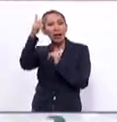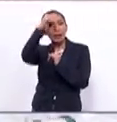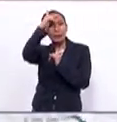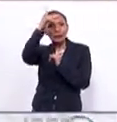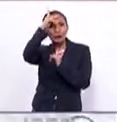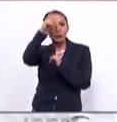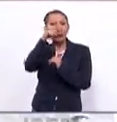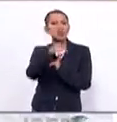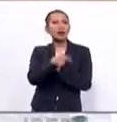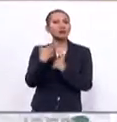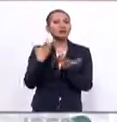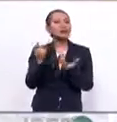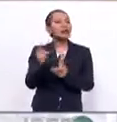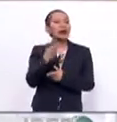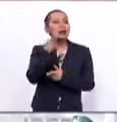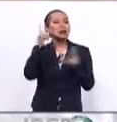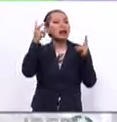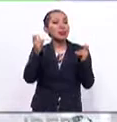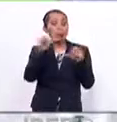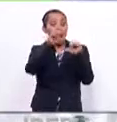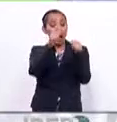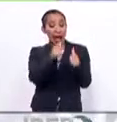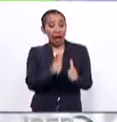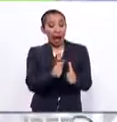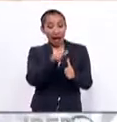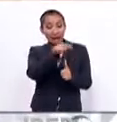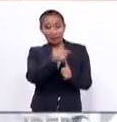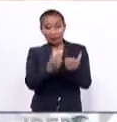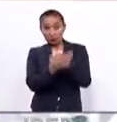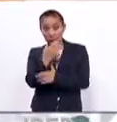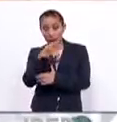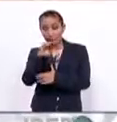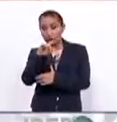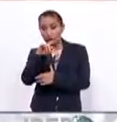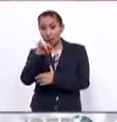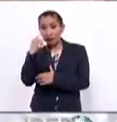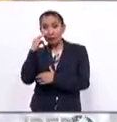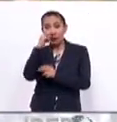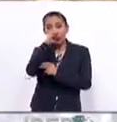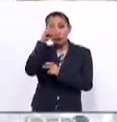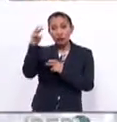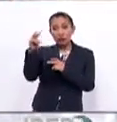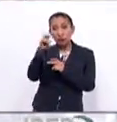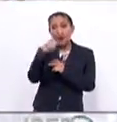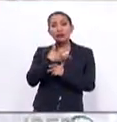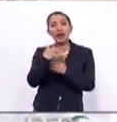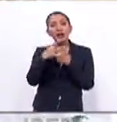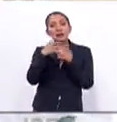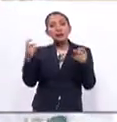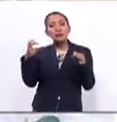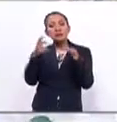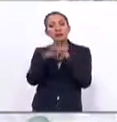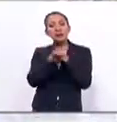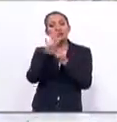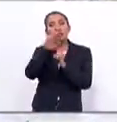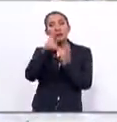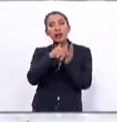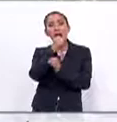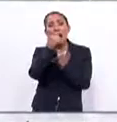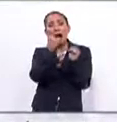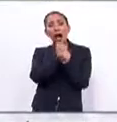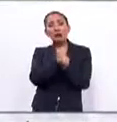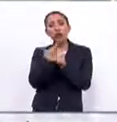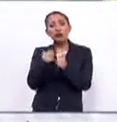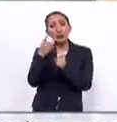peruano, este se refería a que las artes contemporáneas, las artes visuales, tienen un anclaje de 5.000 años